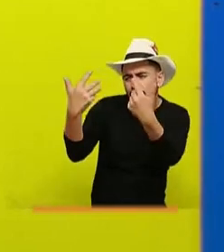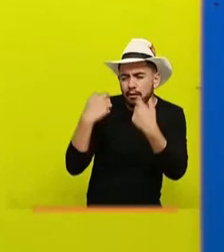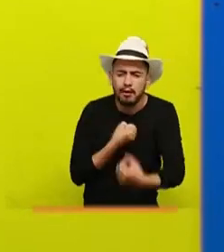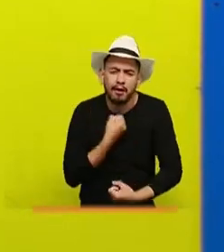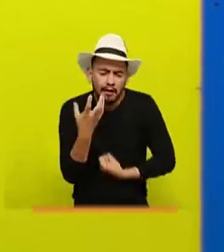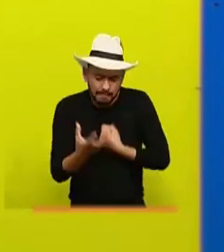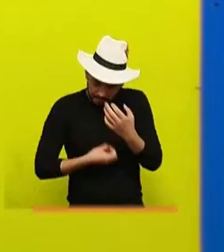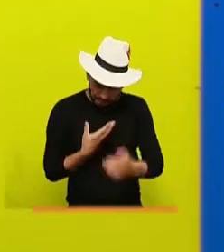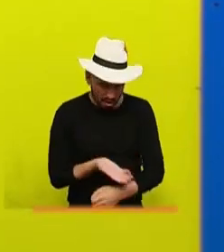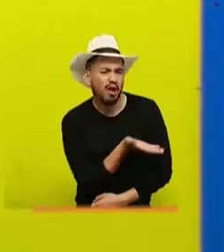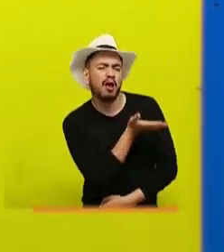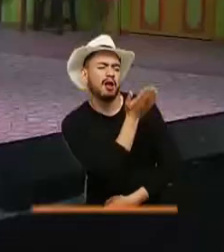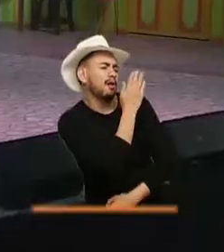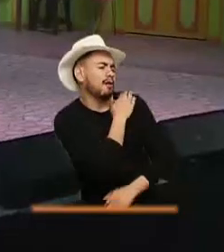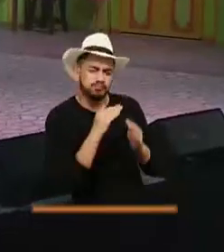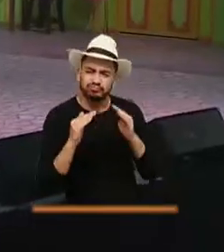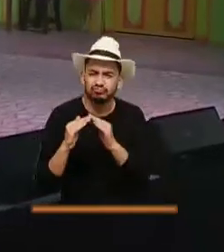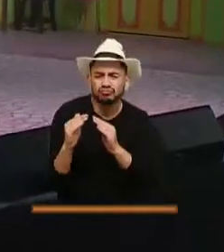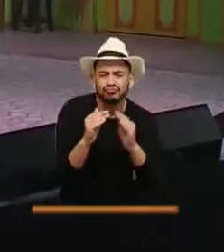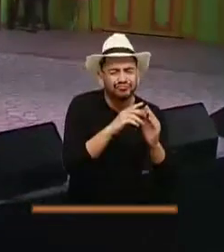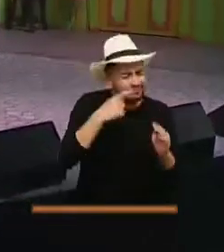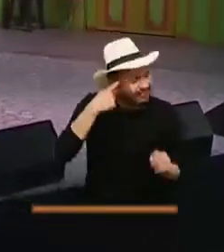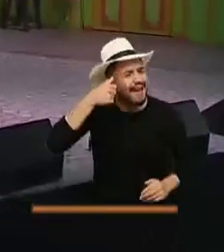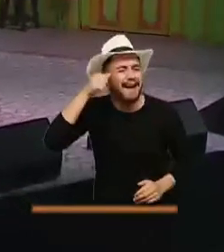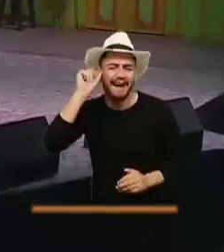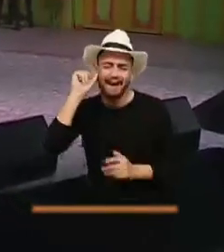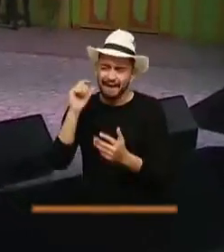el barrio Santander? Claro que